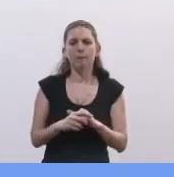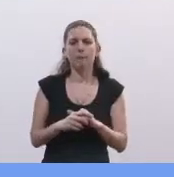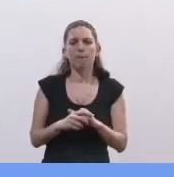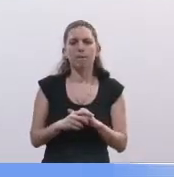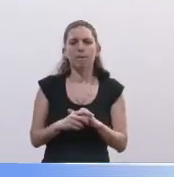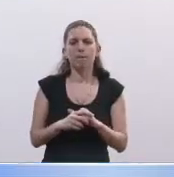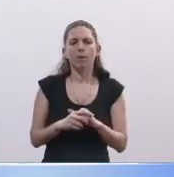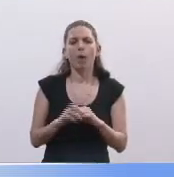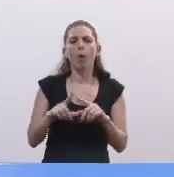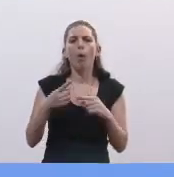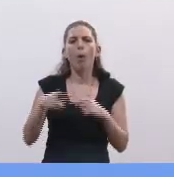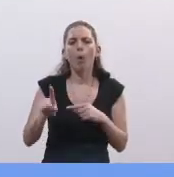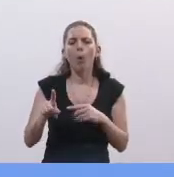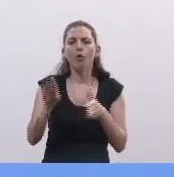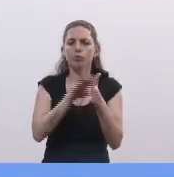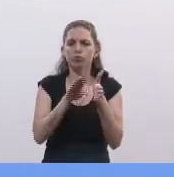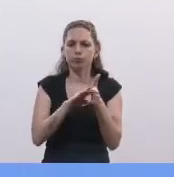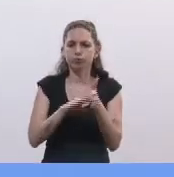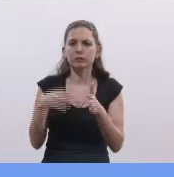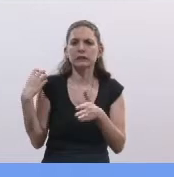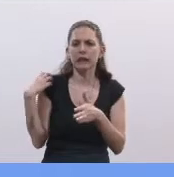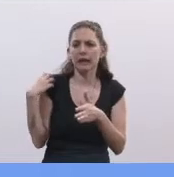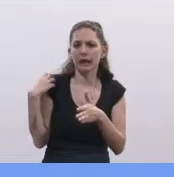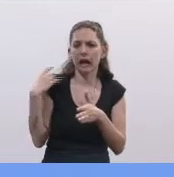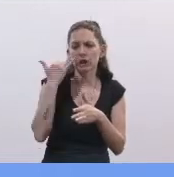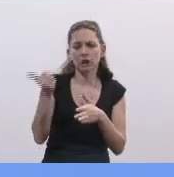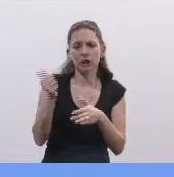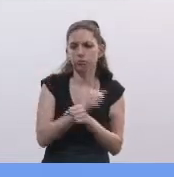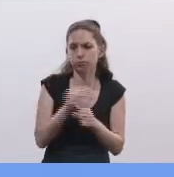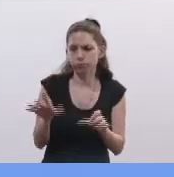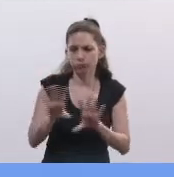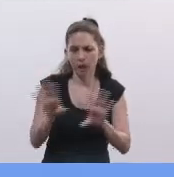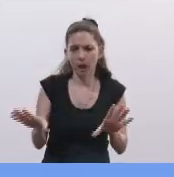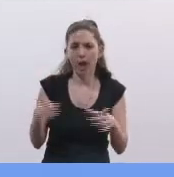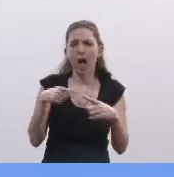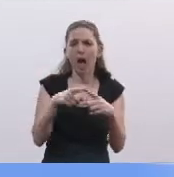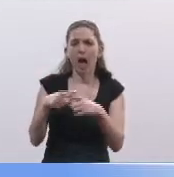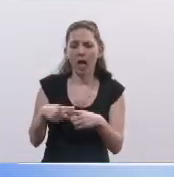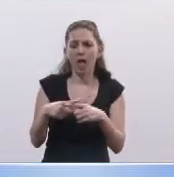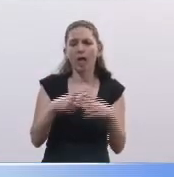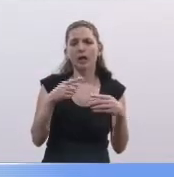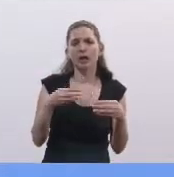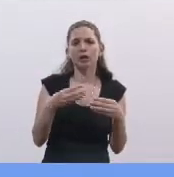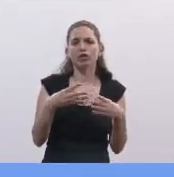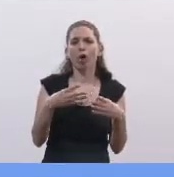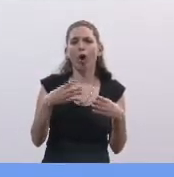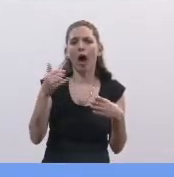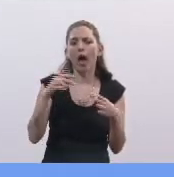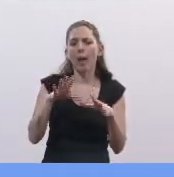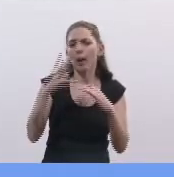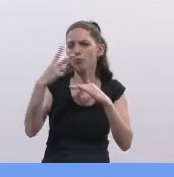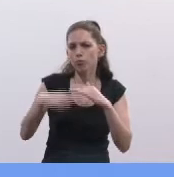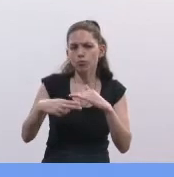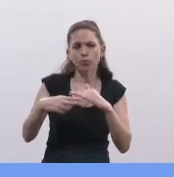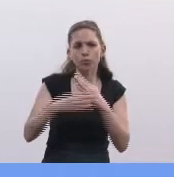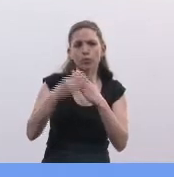Sin perjuicio de ello, cuando la instrucción general objetada concierna a un acto procesal sujeto a plazo o que no